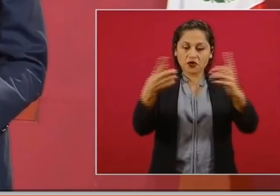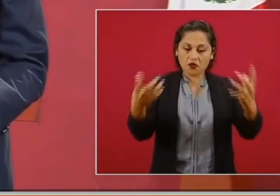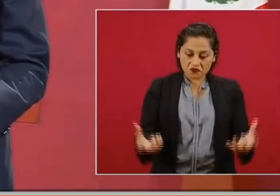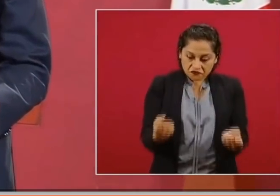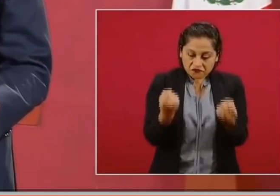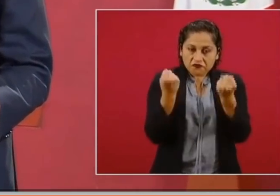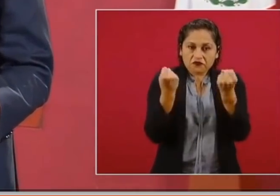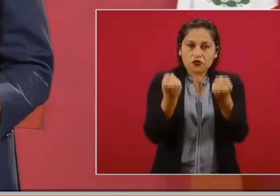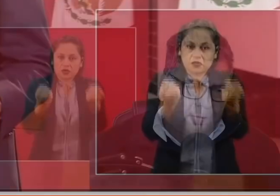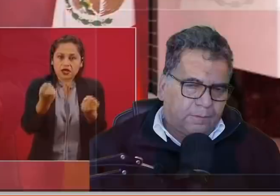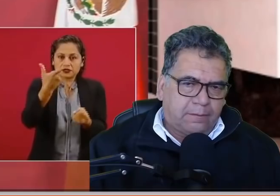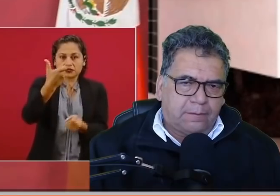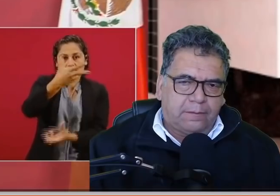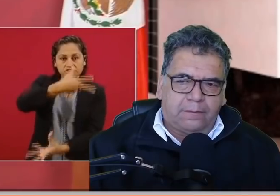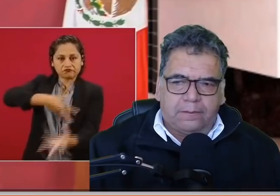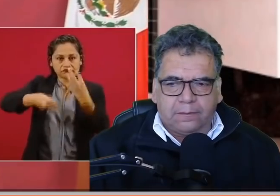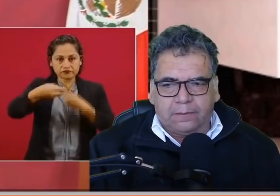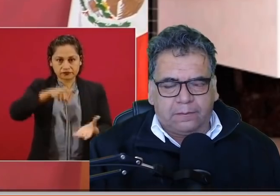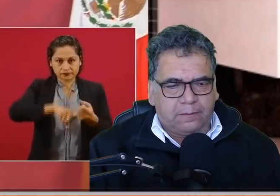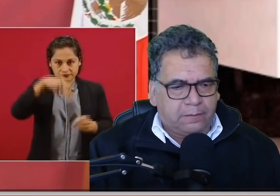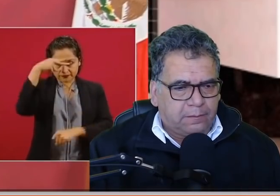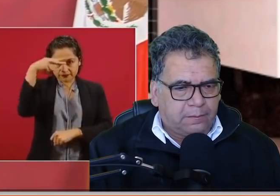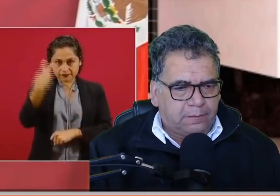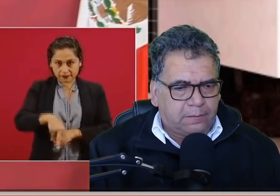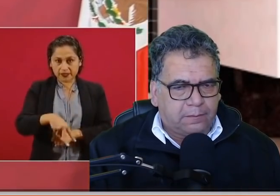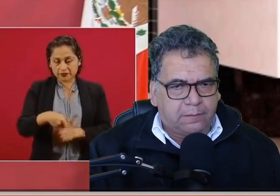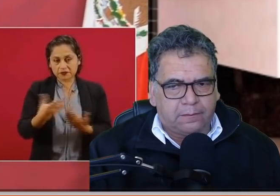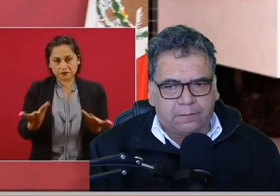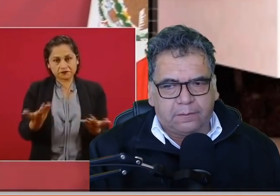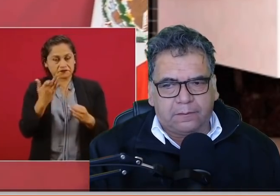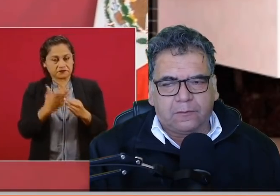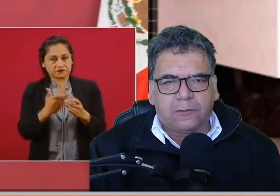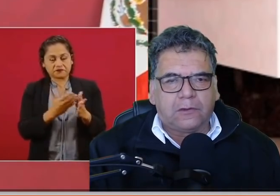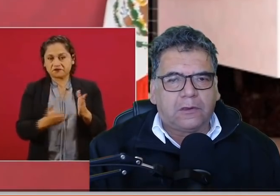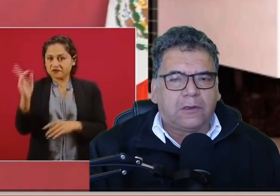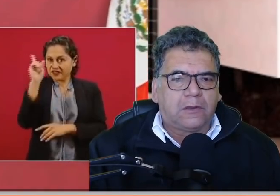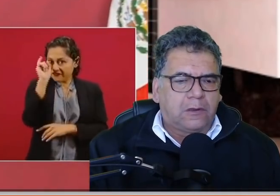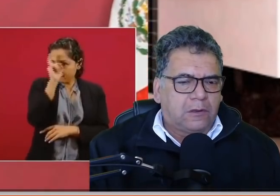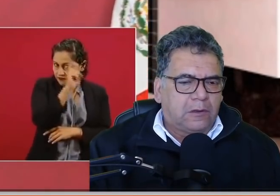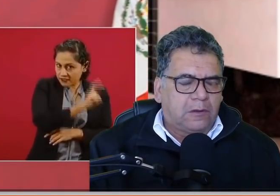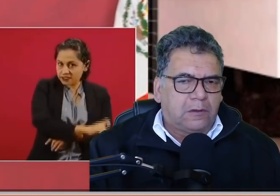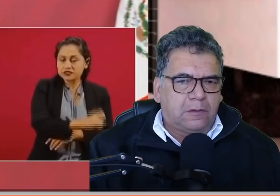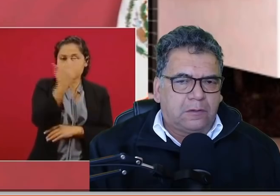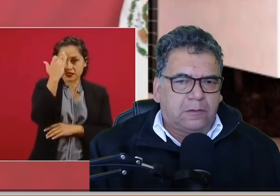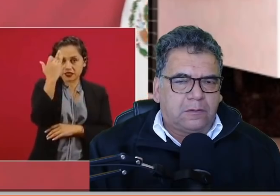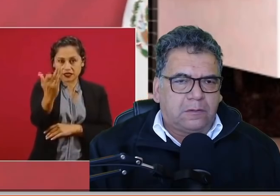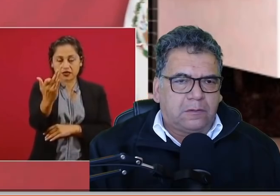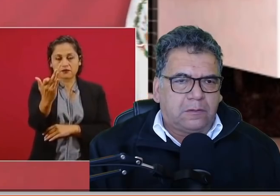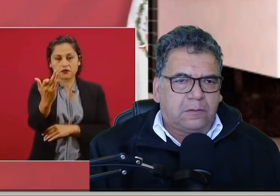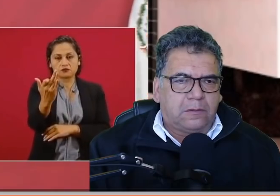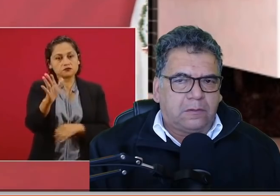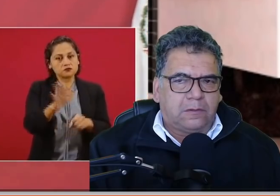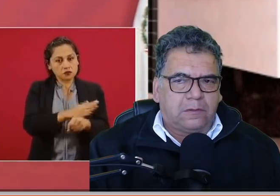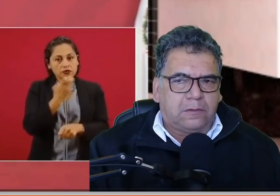de reactivar nuestra economía en estas circunstancias difíciles, y con este